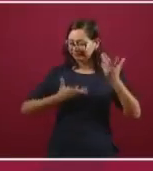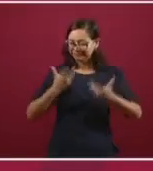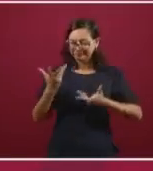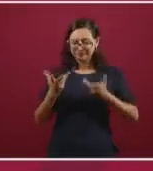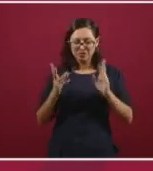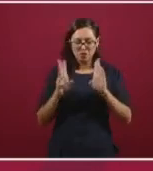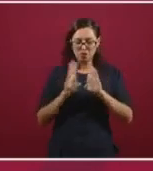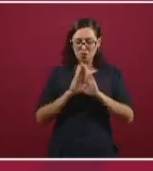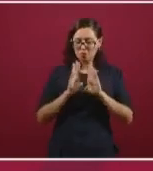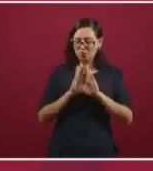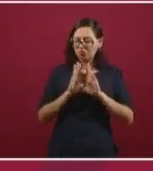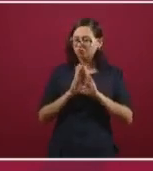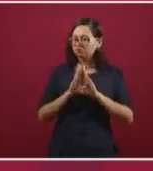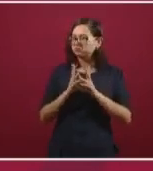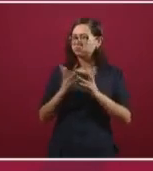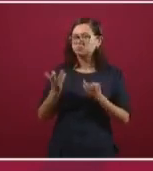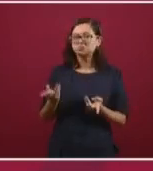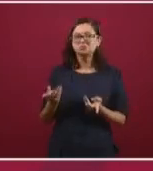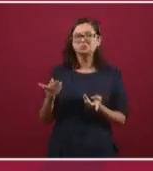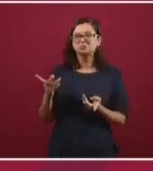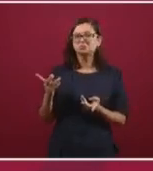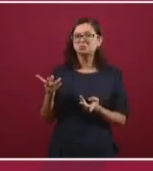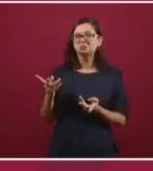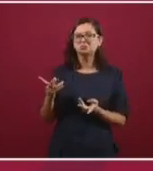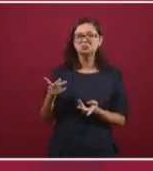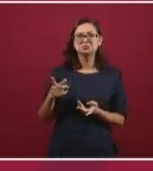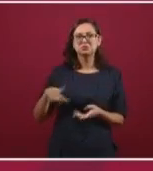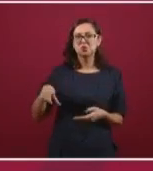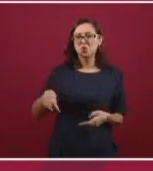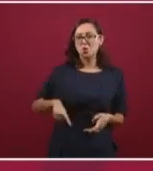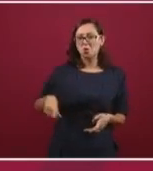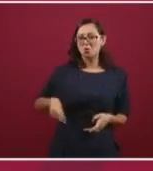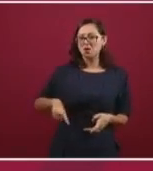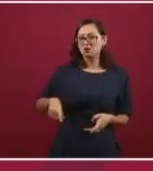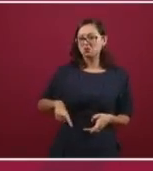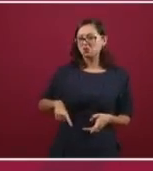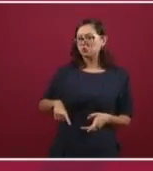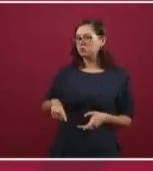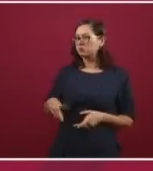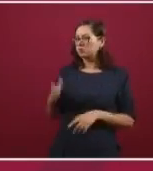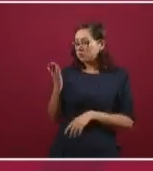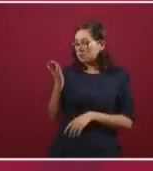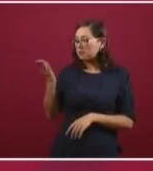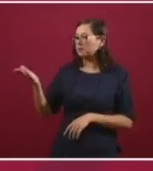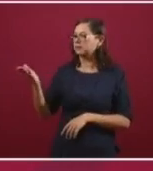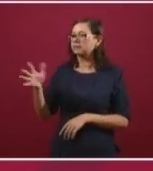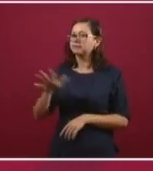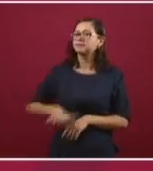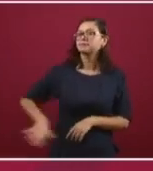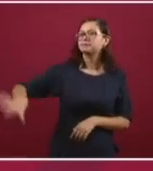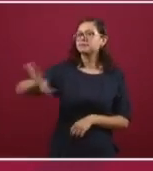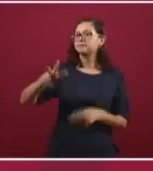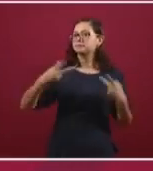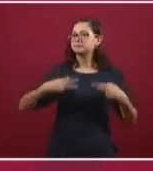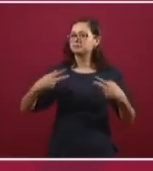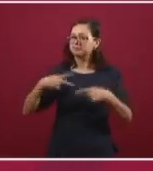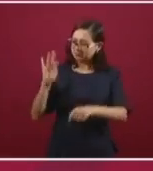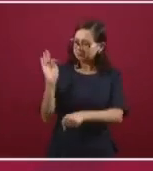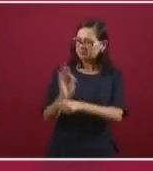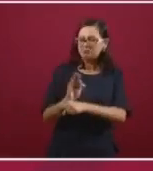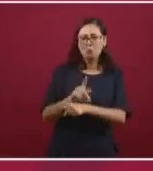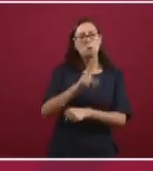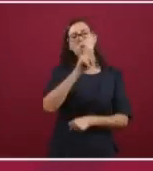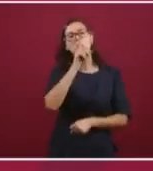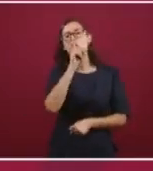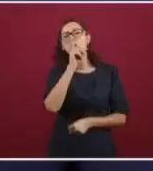no se usaban para garantizar la seguridad de la gente, porque